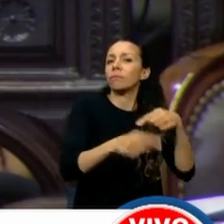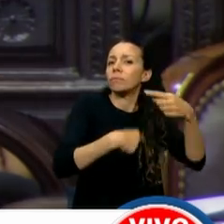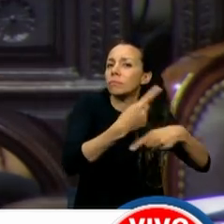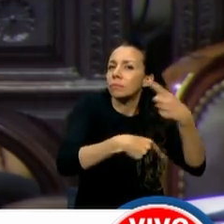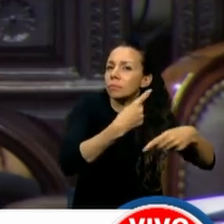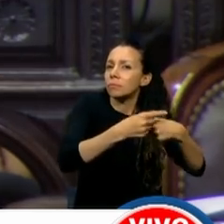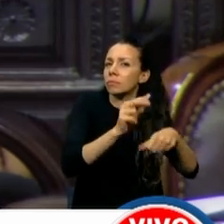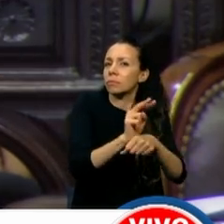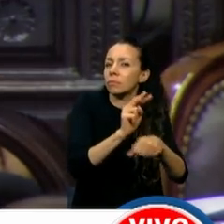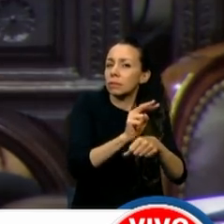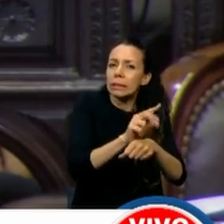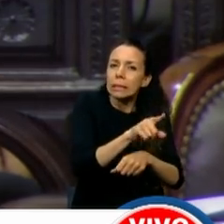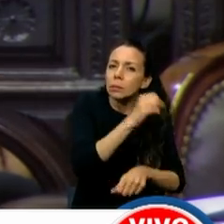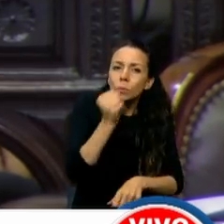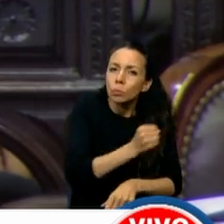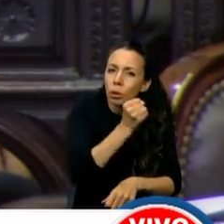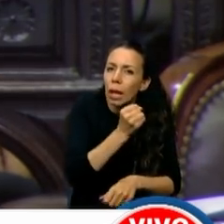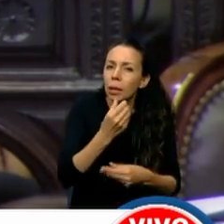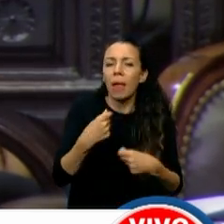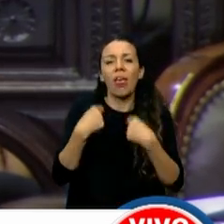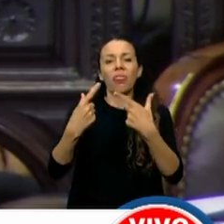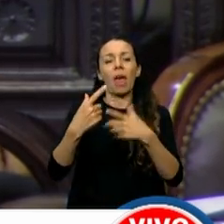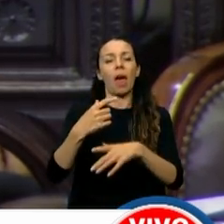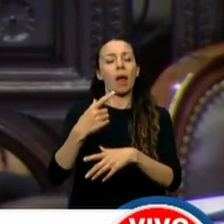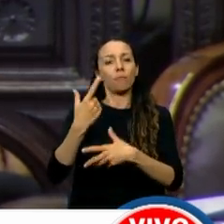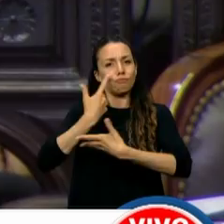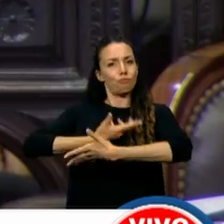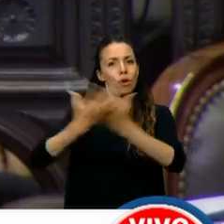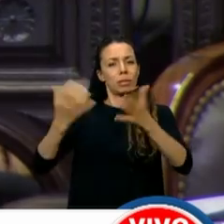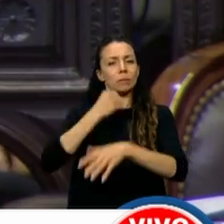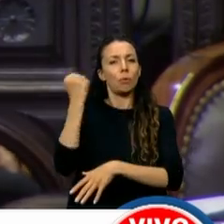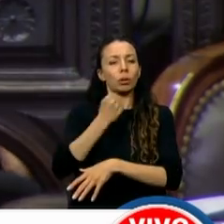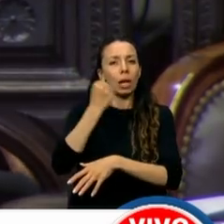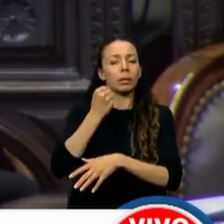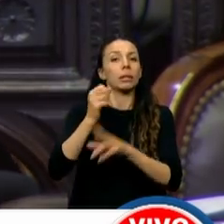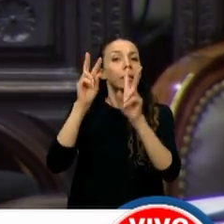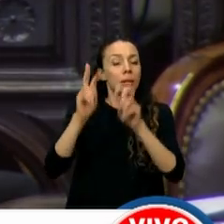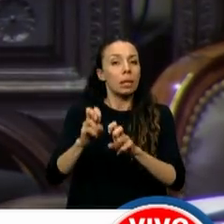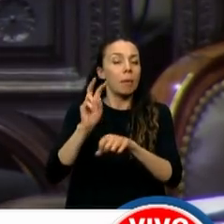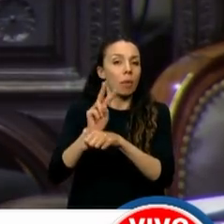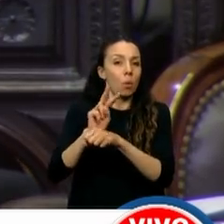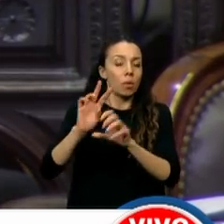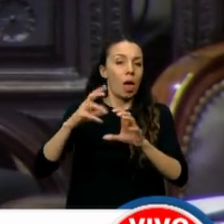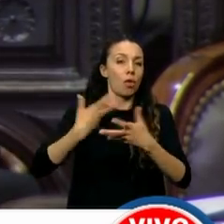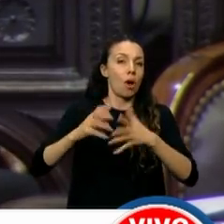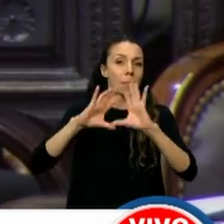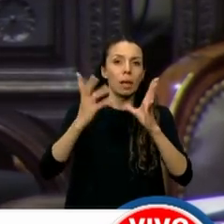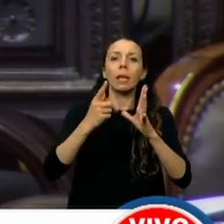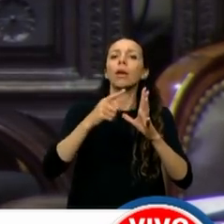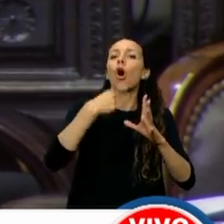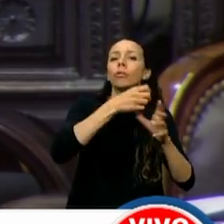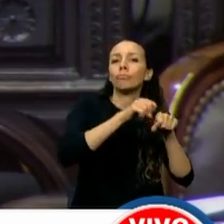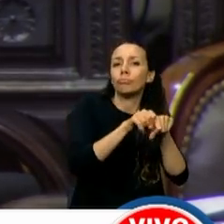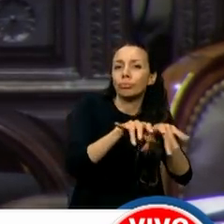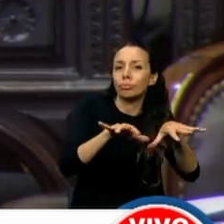visibilizar y jerarquizar la política ambiental contemplando las acciones que también se llevan adelante en otras áreas de la administración nacional por ejemplo se